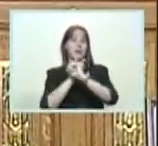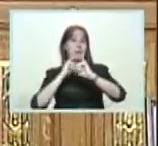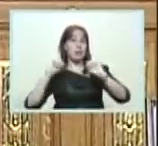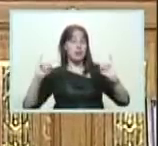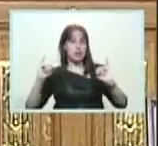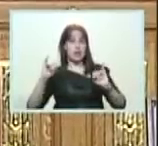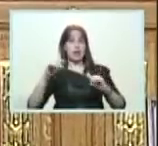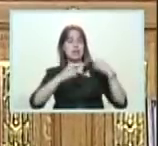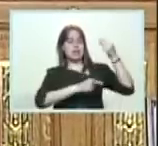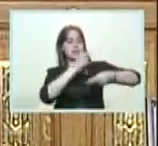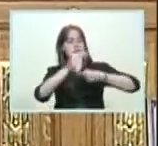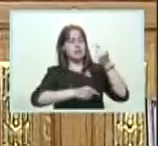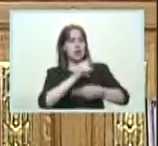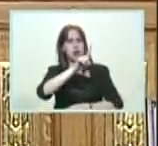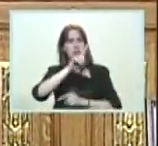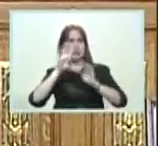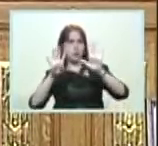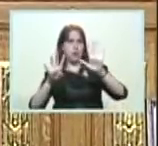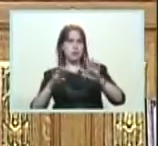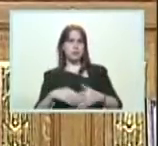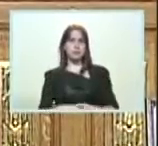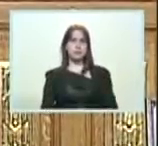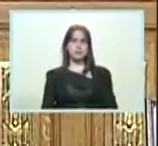siglo XIX.